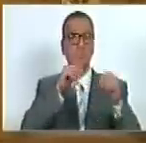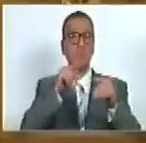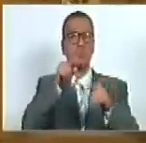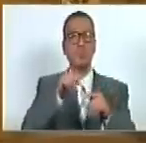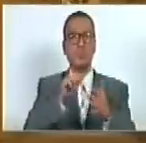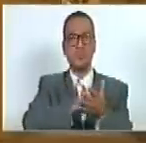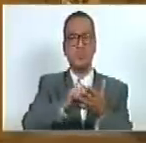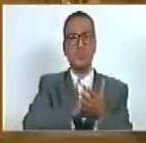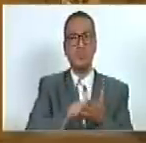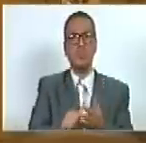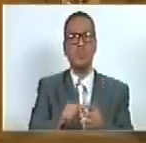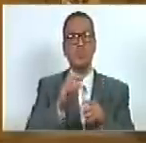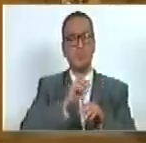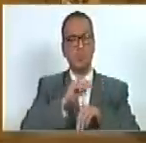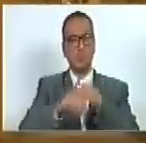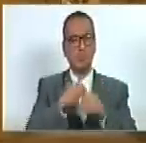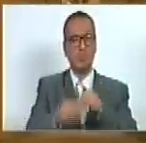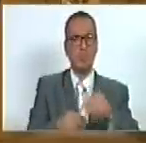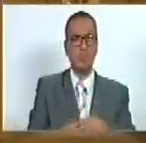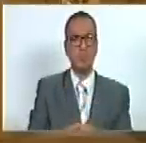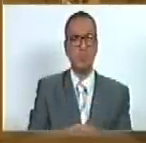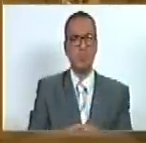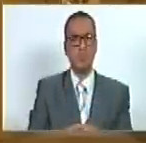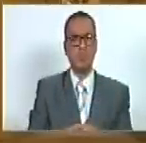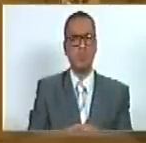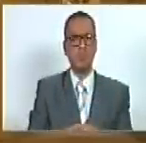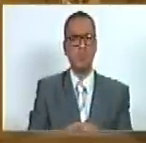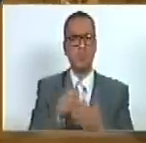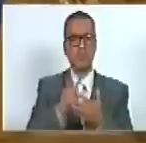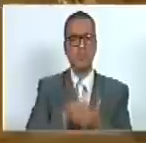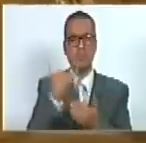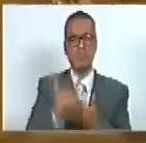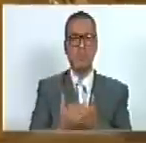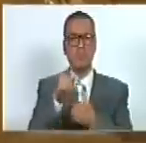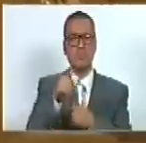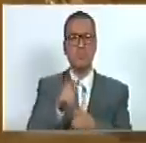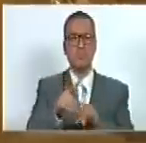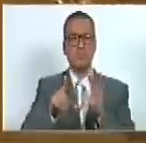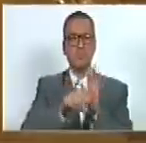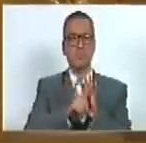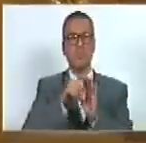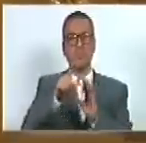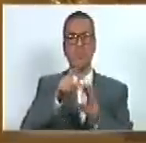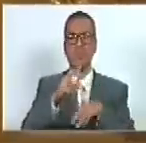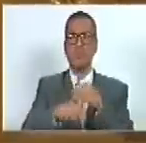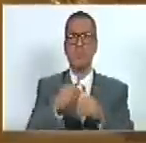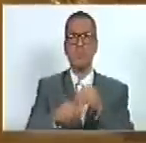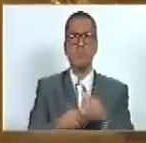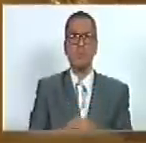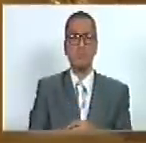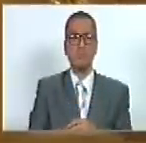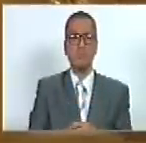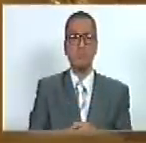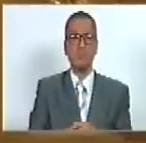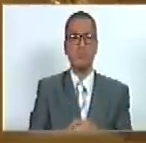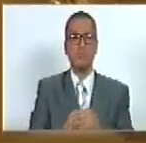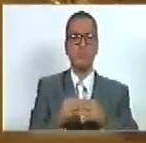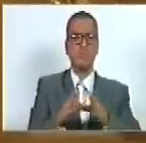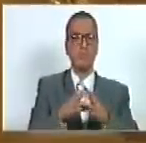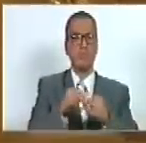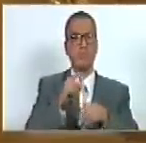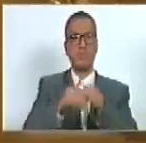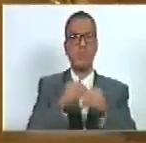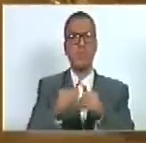en el artículo correspondiente, el proyecto de ley establece que los que